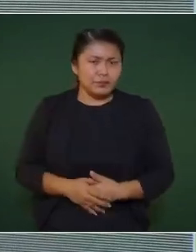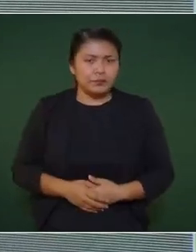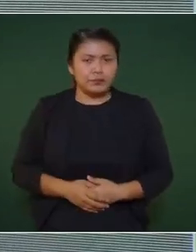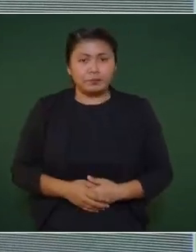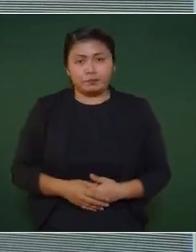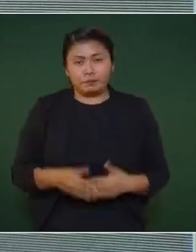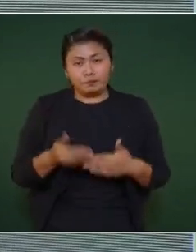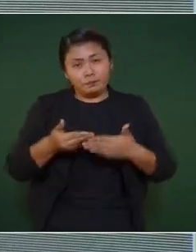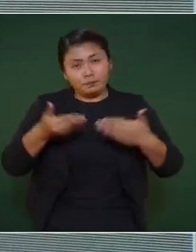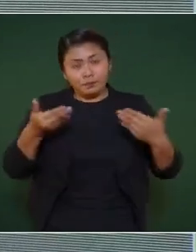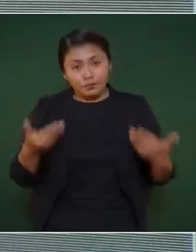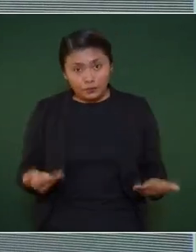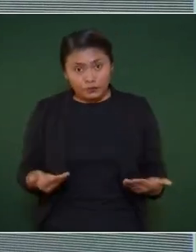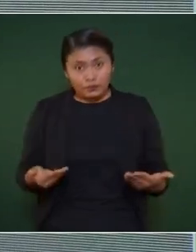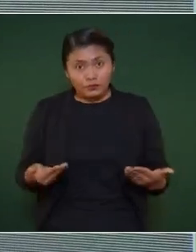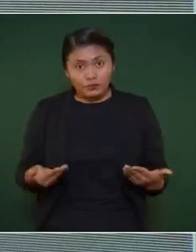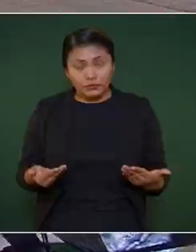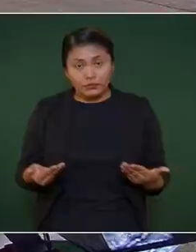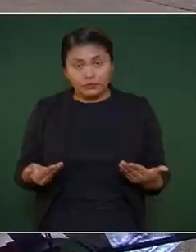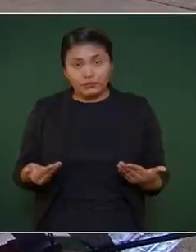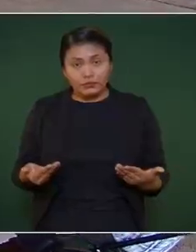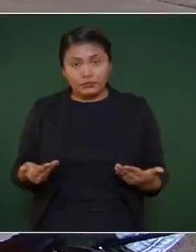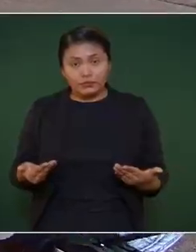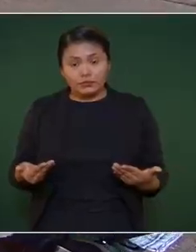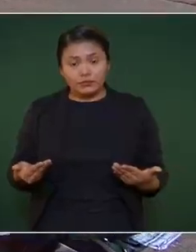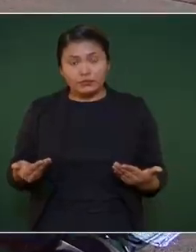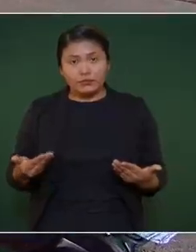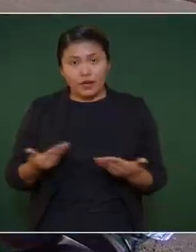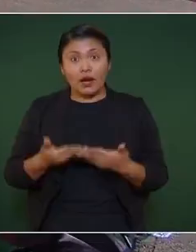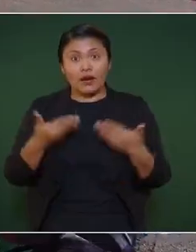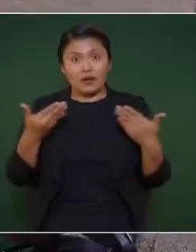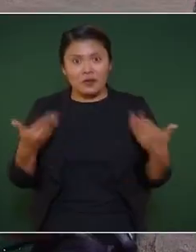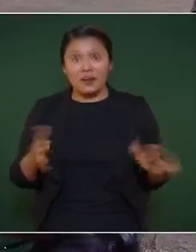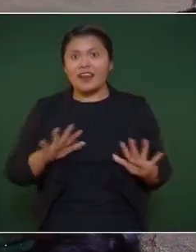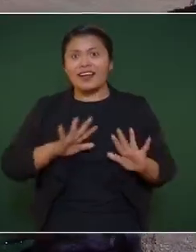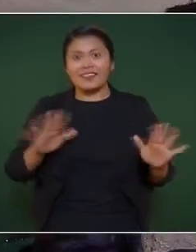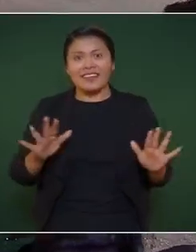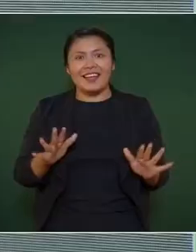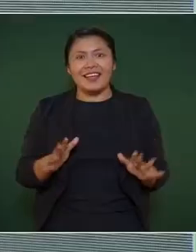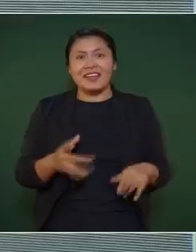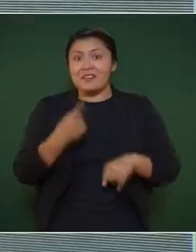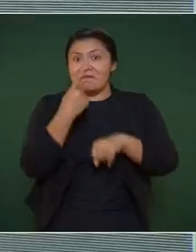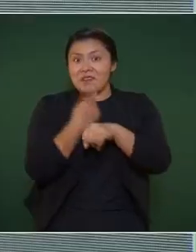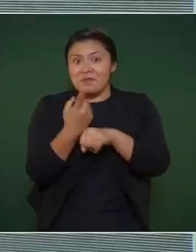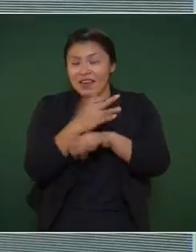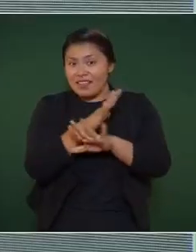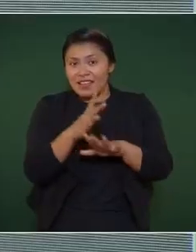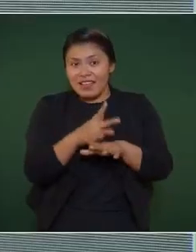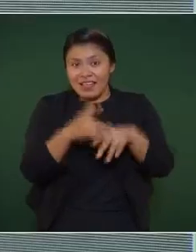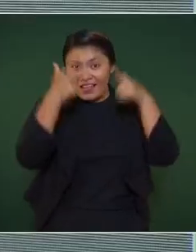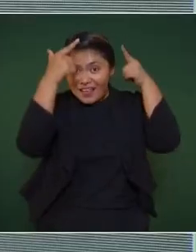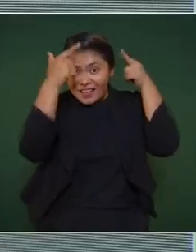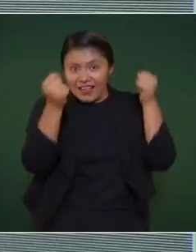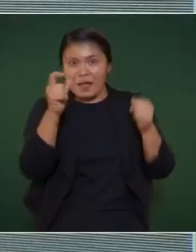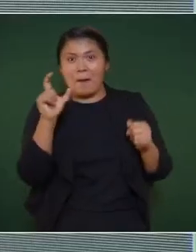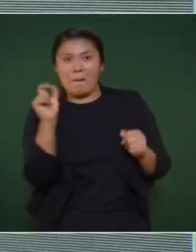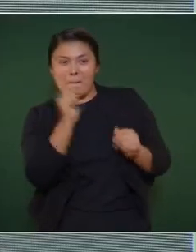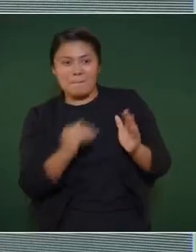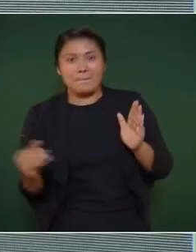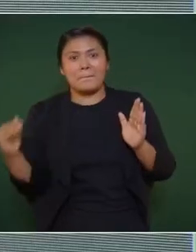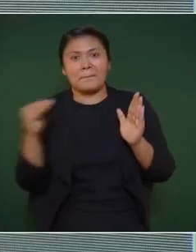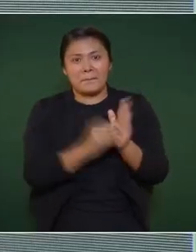ahora ya tenemos la primera generación de 20,000